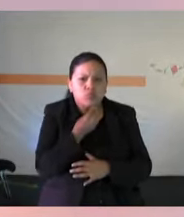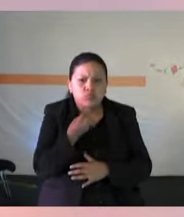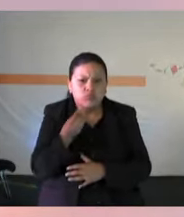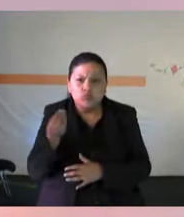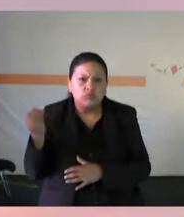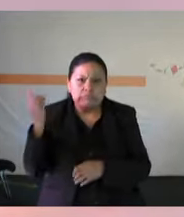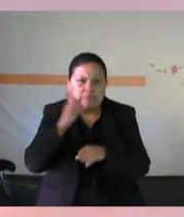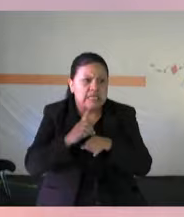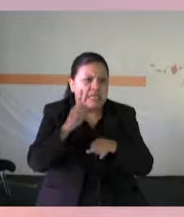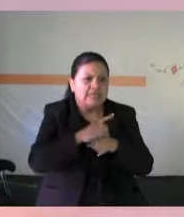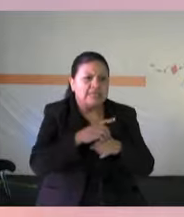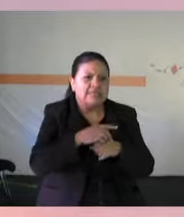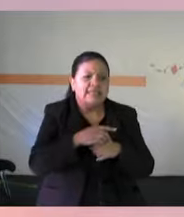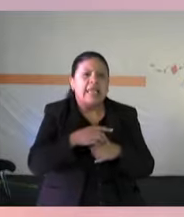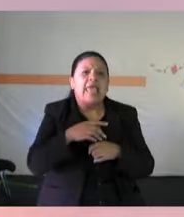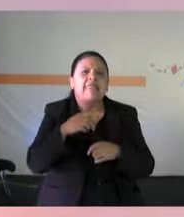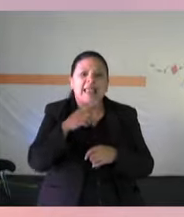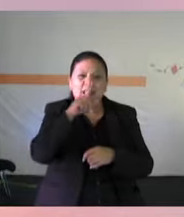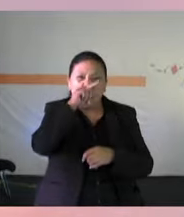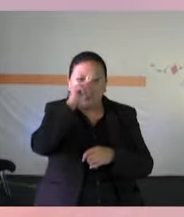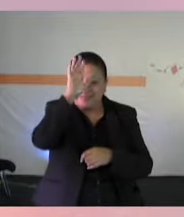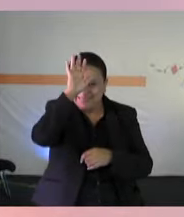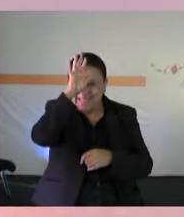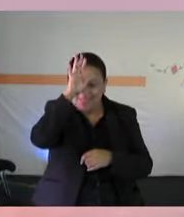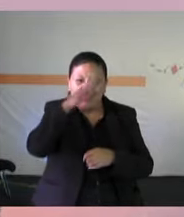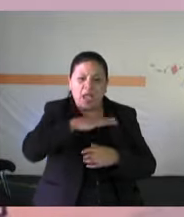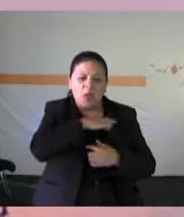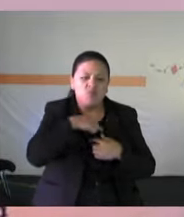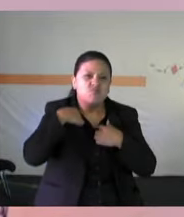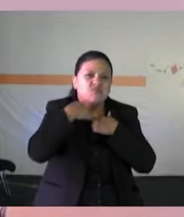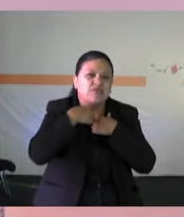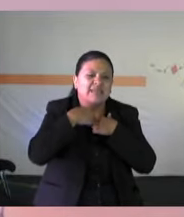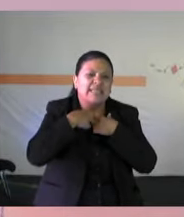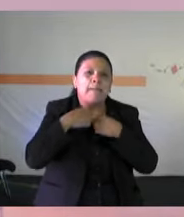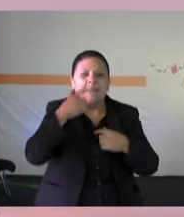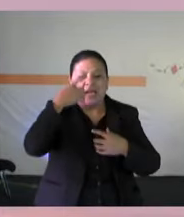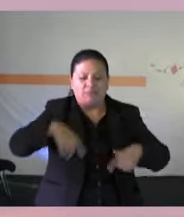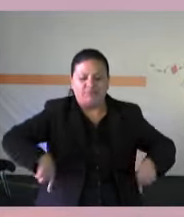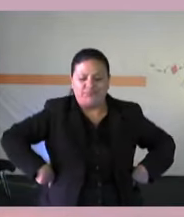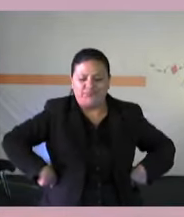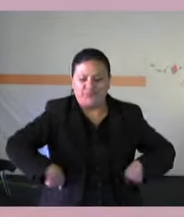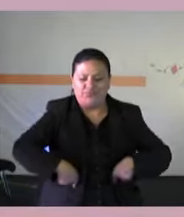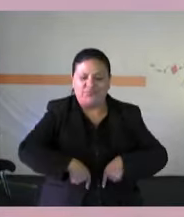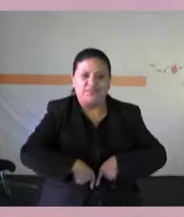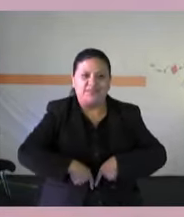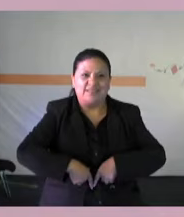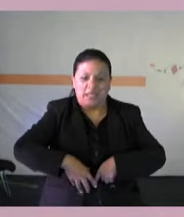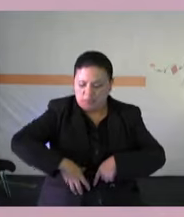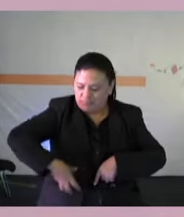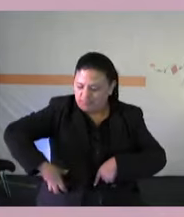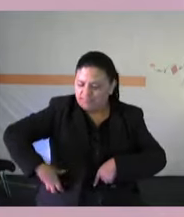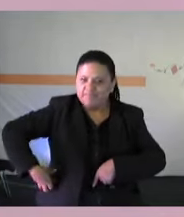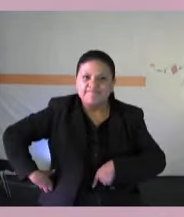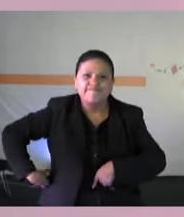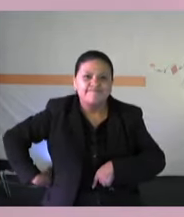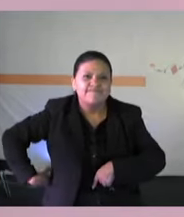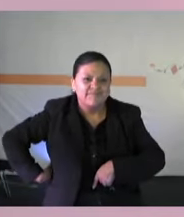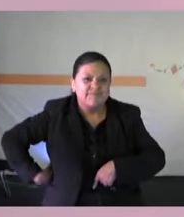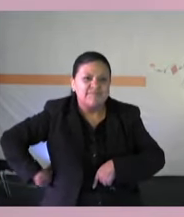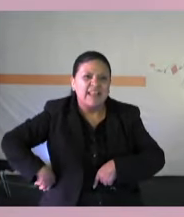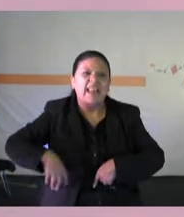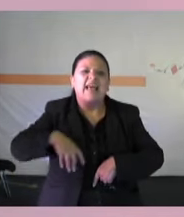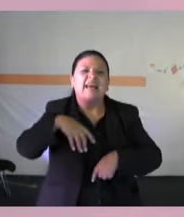por Dios, para hacer un cinturón de cabezas de gallo, que es una cosa que hace el personaje